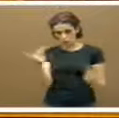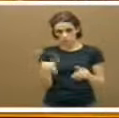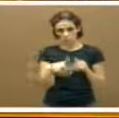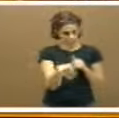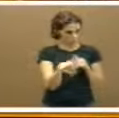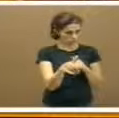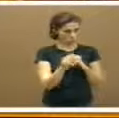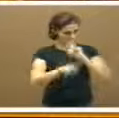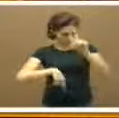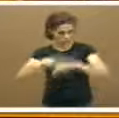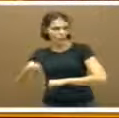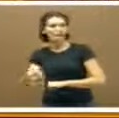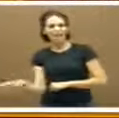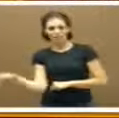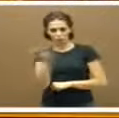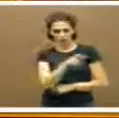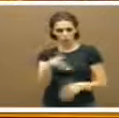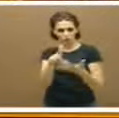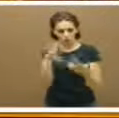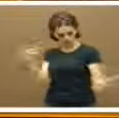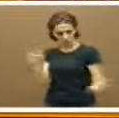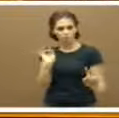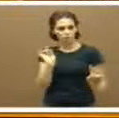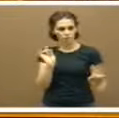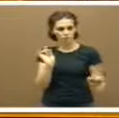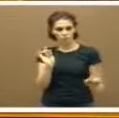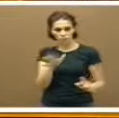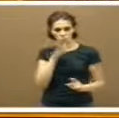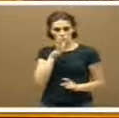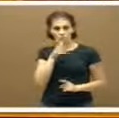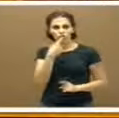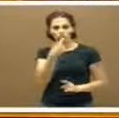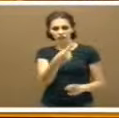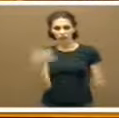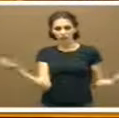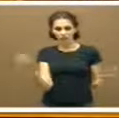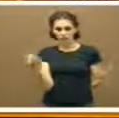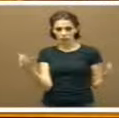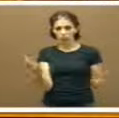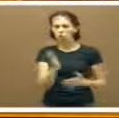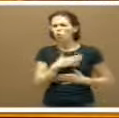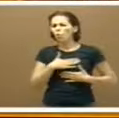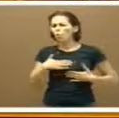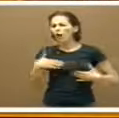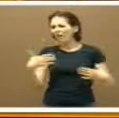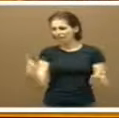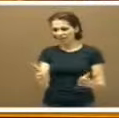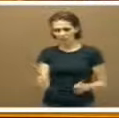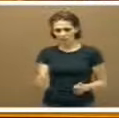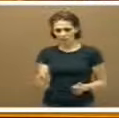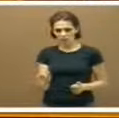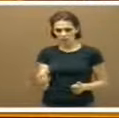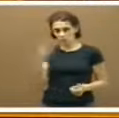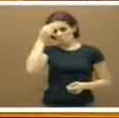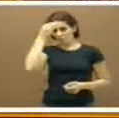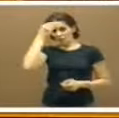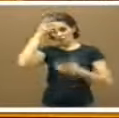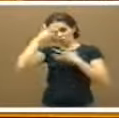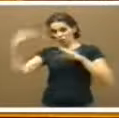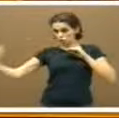momento volveré sobre esto, porque tengo que empezar diciendo que cualquiera que hubiese pensado lo que yo pensé,